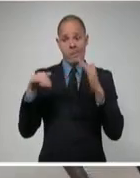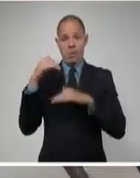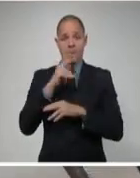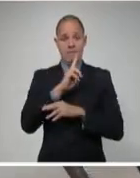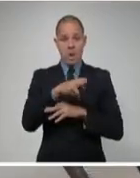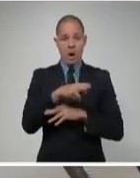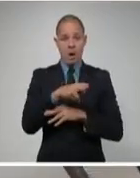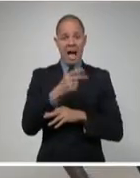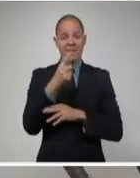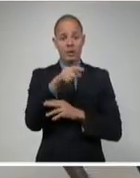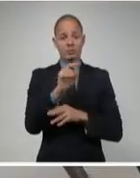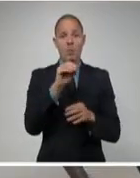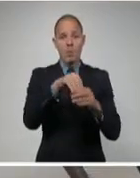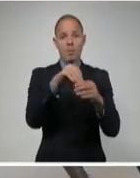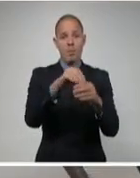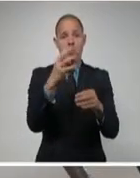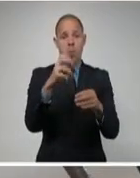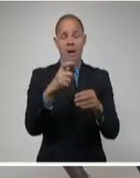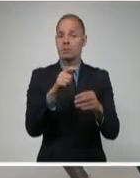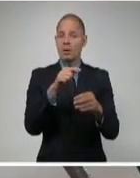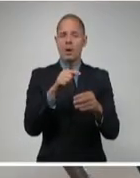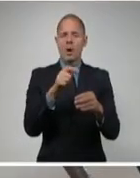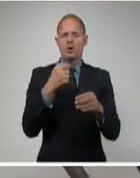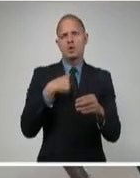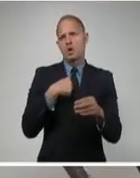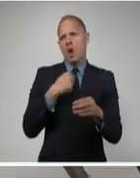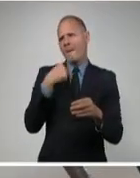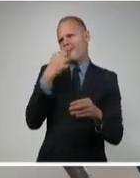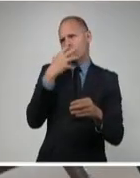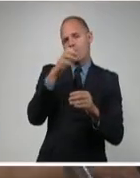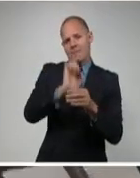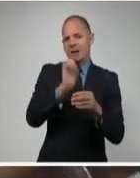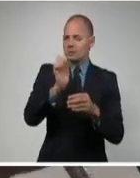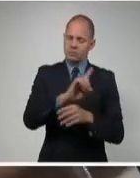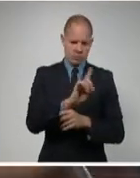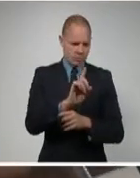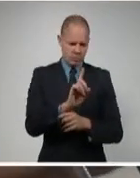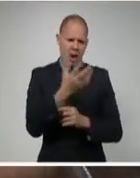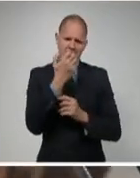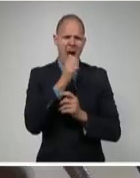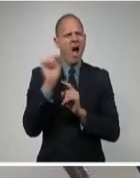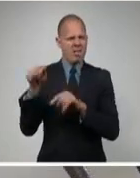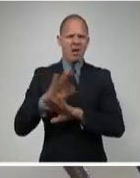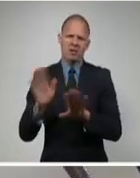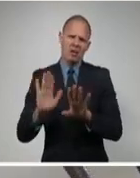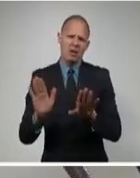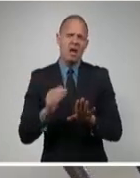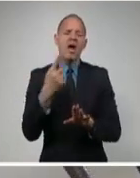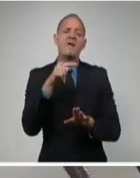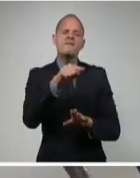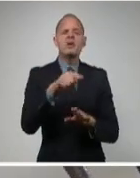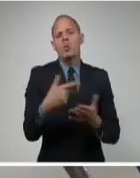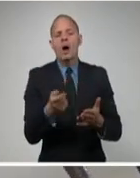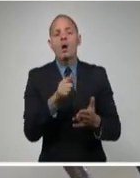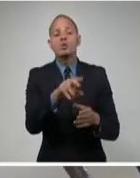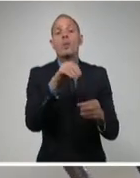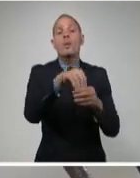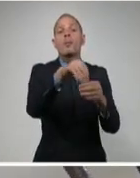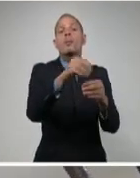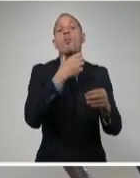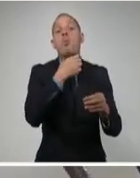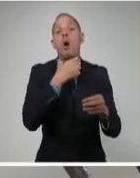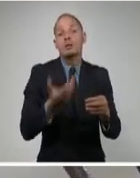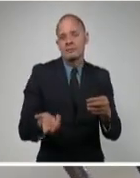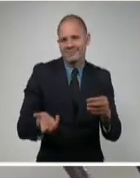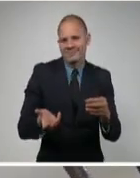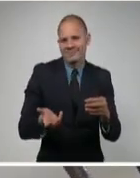conviene el maíz, me conviene esto. No, eso hay que sentarse a discutir. Y se planifica. Y le vamos a pagar